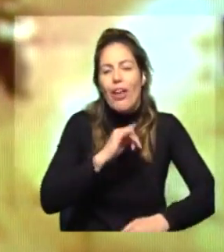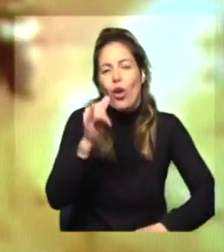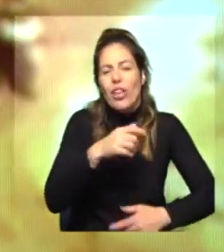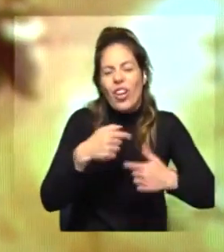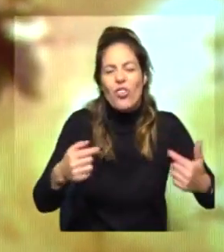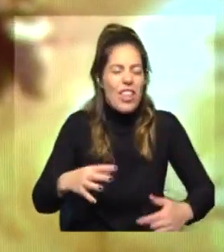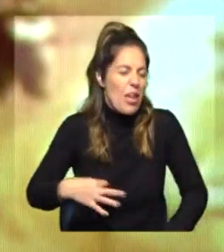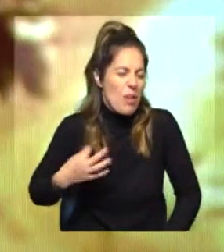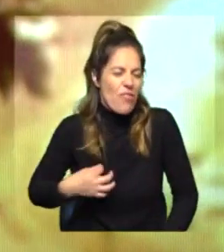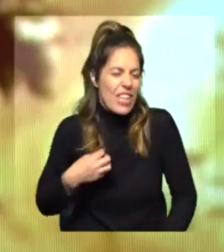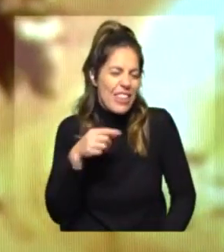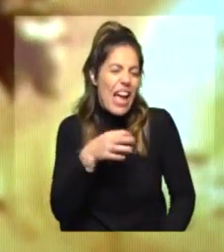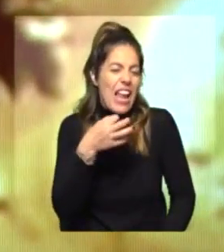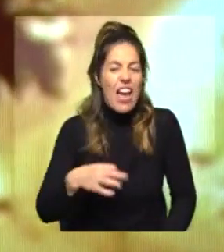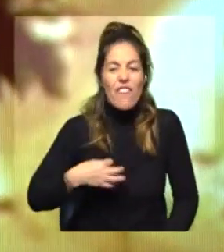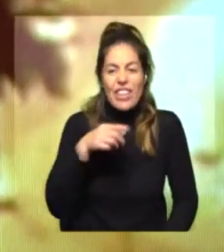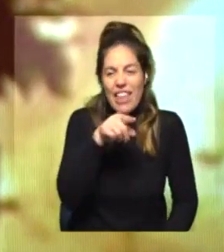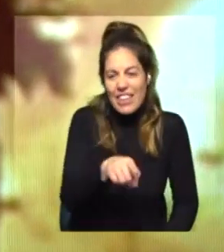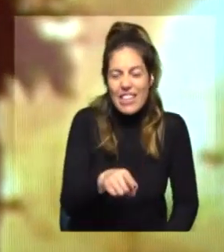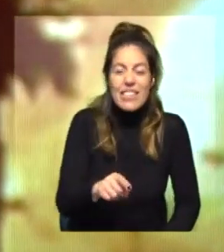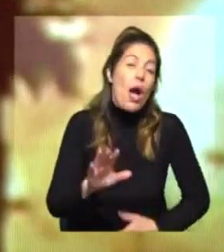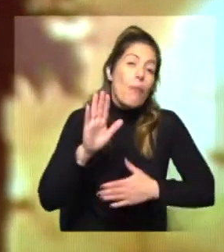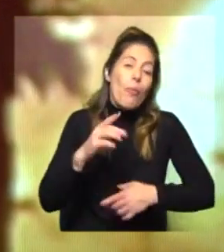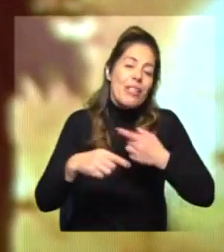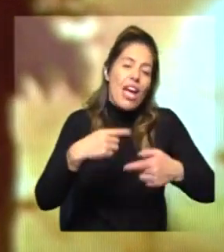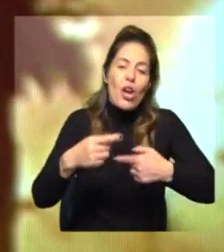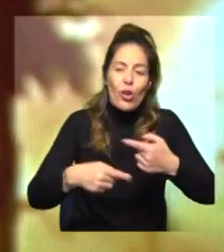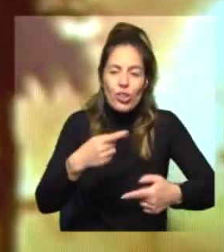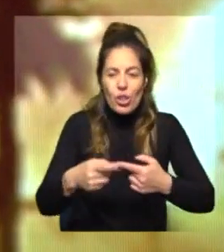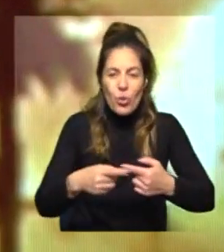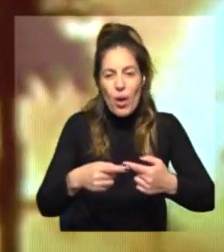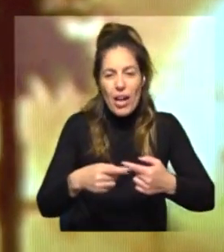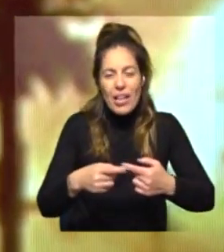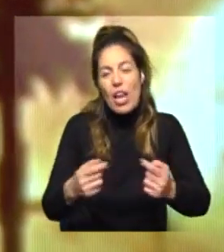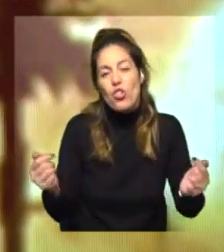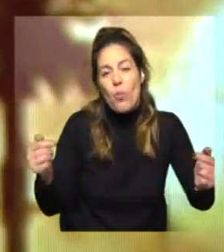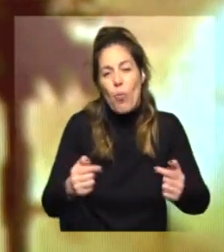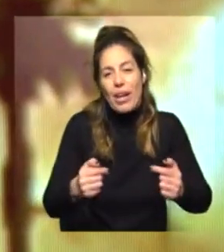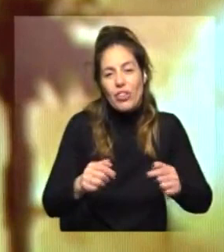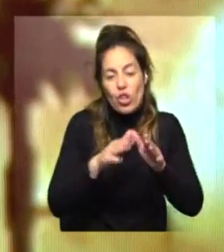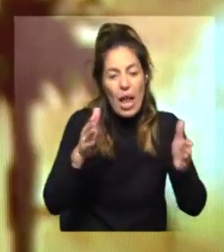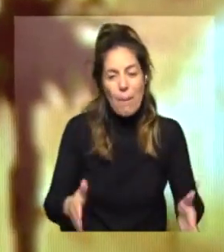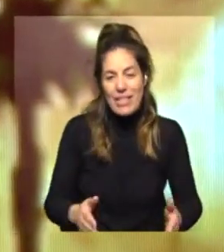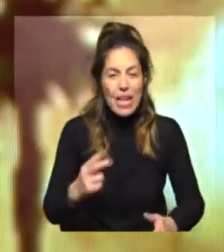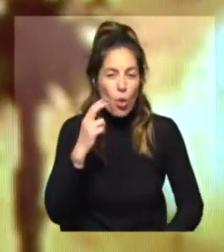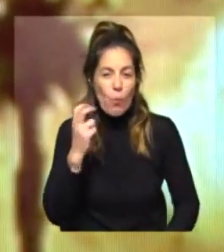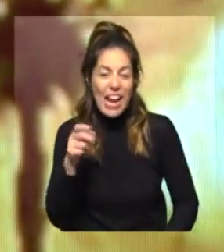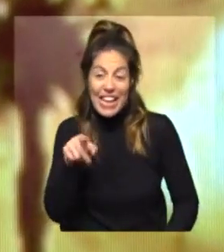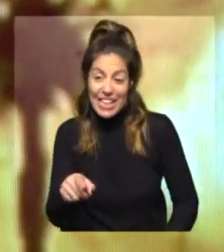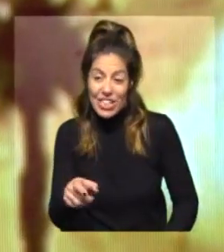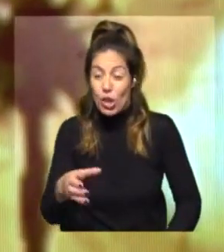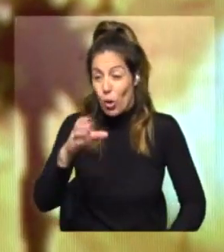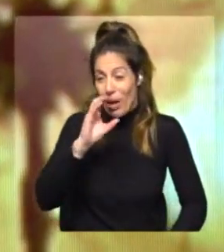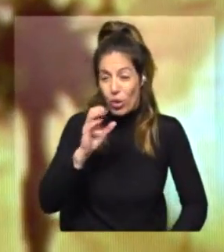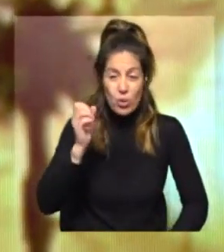vida y la de ella además de la promesa de continuarlas Tal vez el lados Opuestos de la mesa de algún bar ella Tomando una cerveza